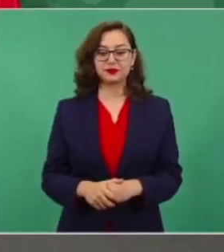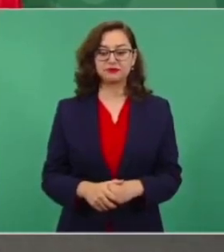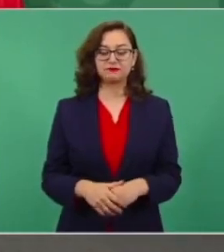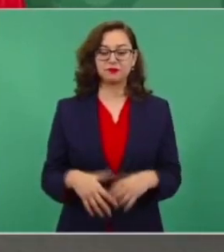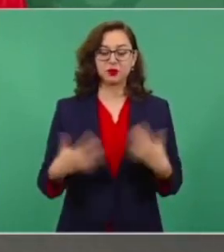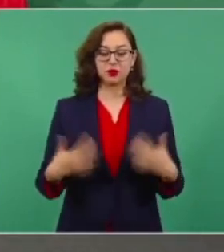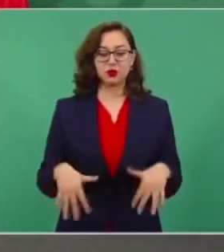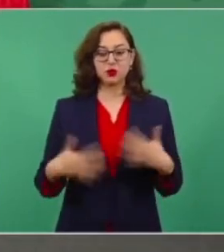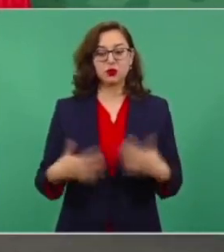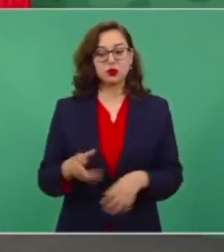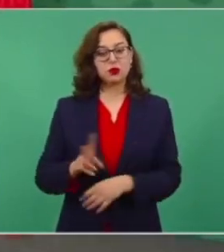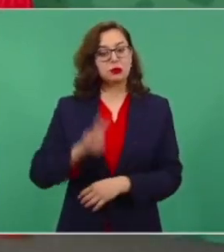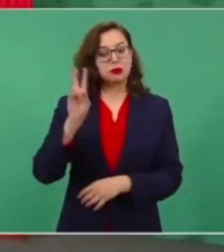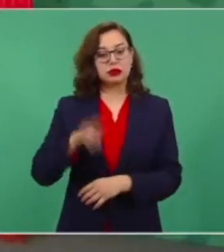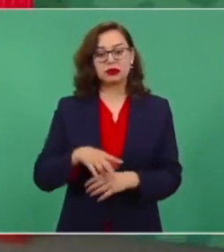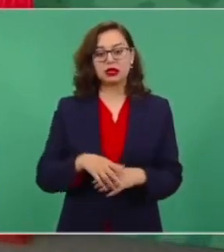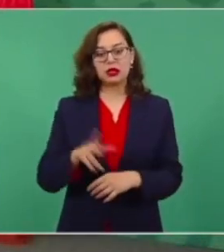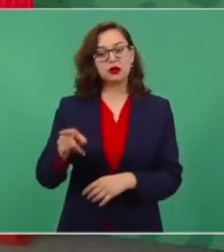maltrataron,